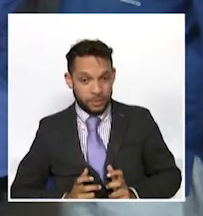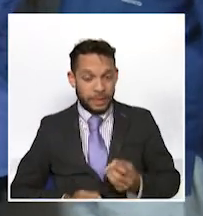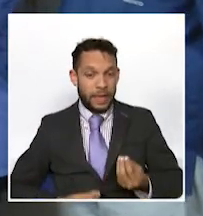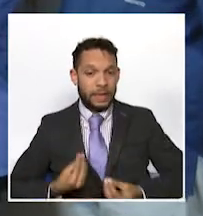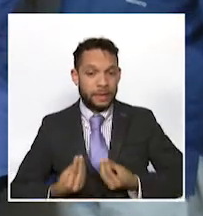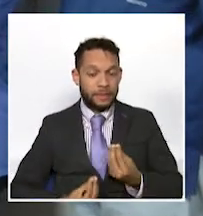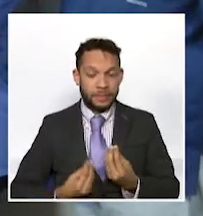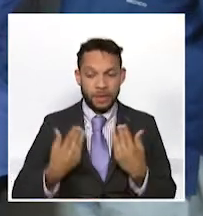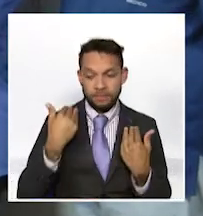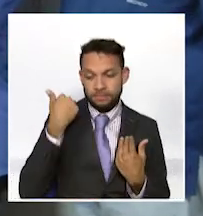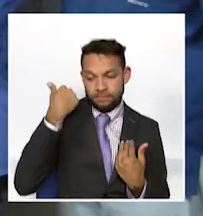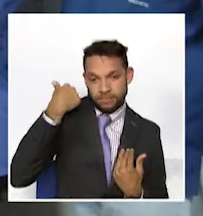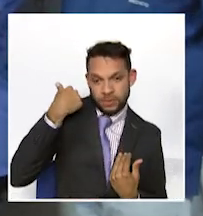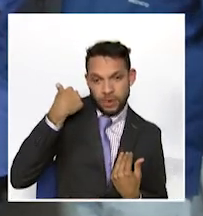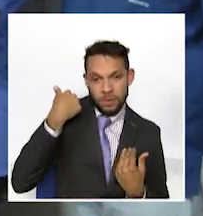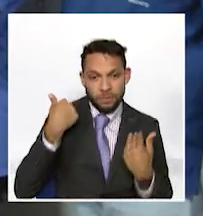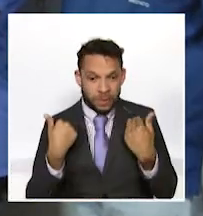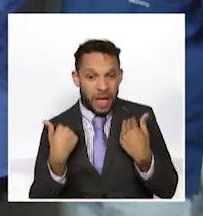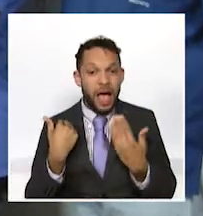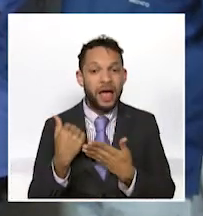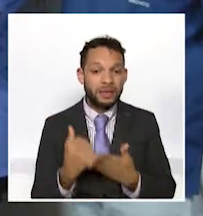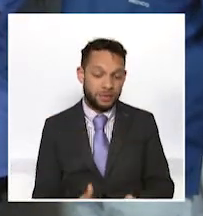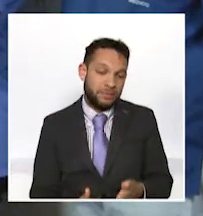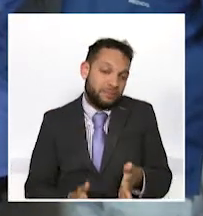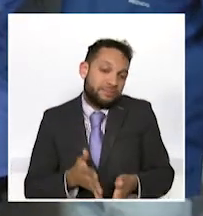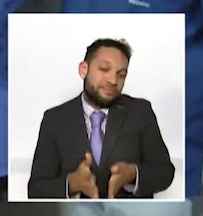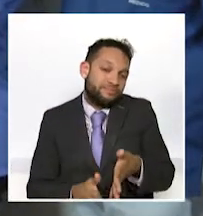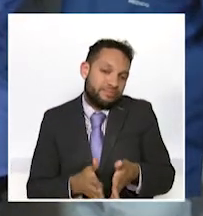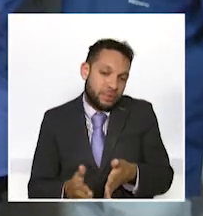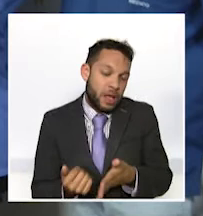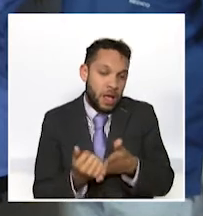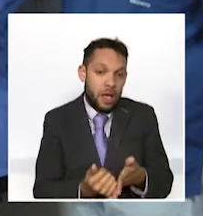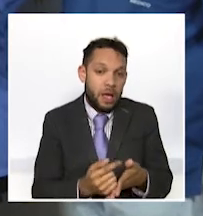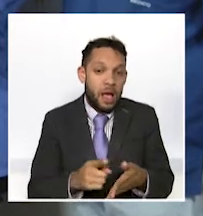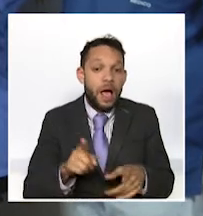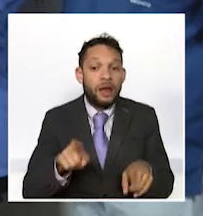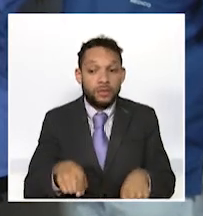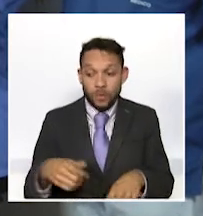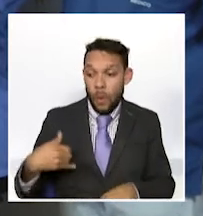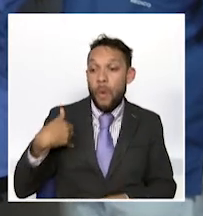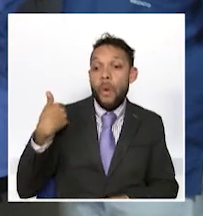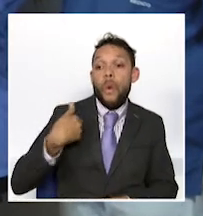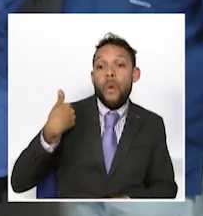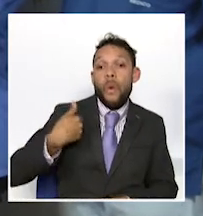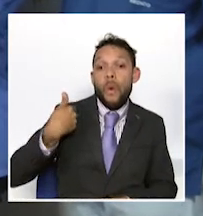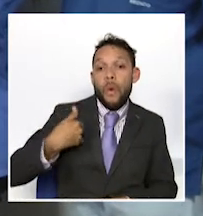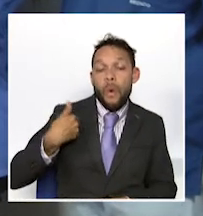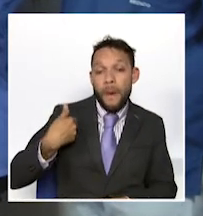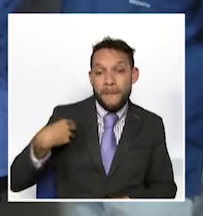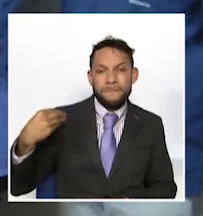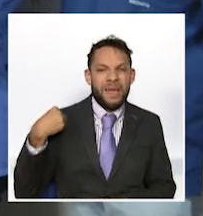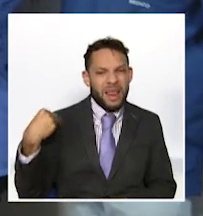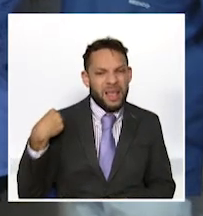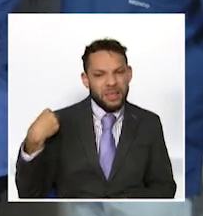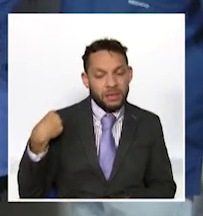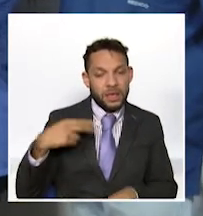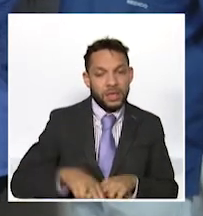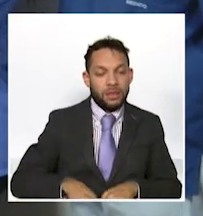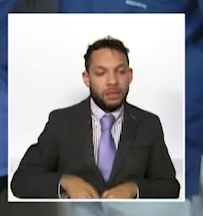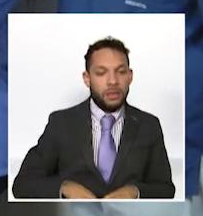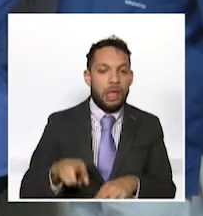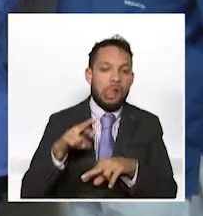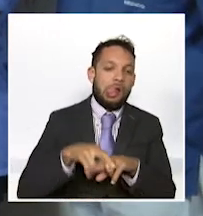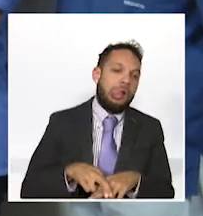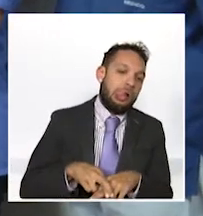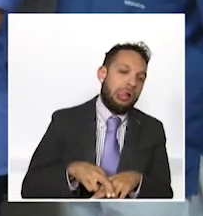un hombro, compensamos el peso del cuerpo. Muchas veces corregimos al muchacho que es muy perezoso porque se sienta de tal manera, pero ignoramos